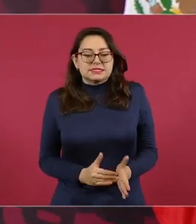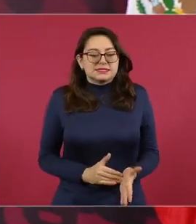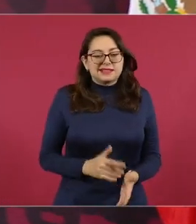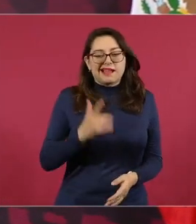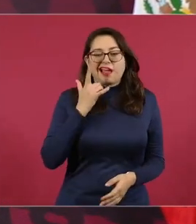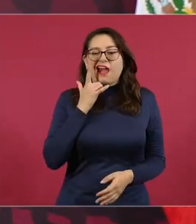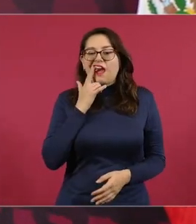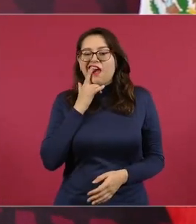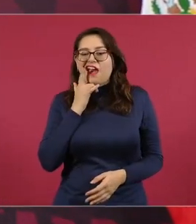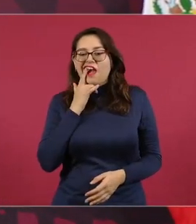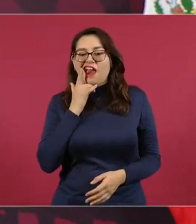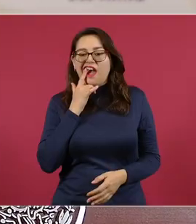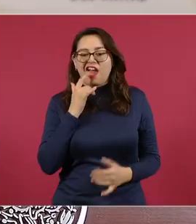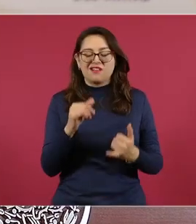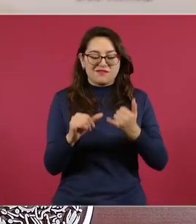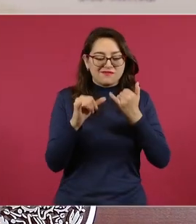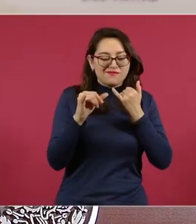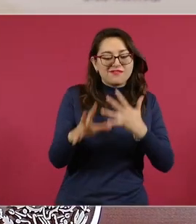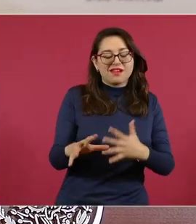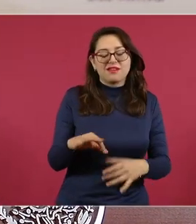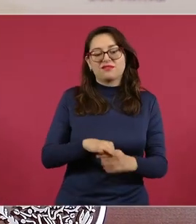trucos